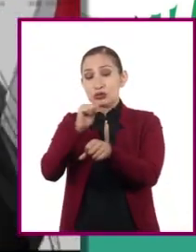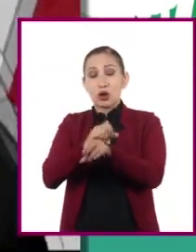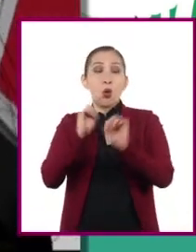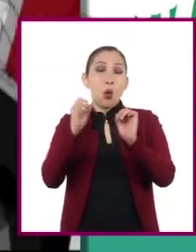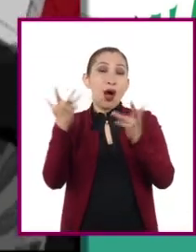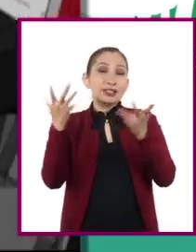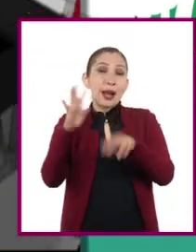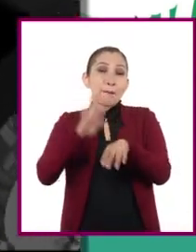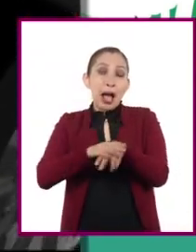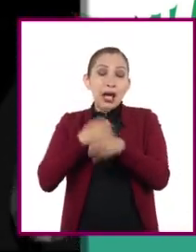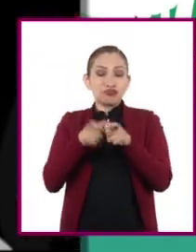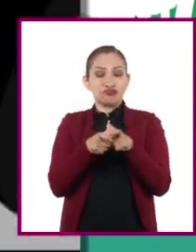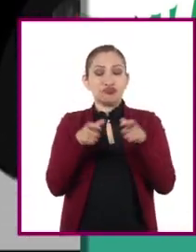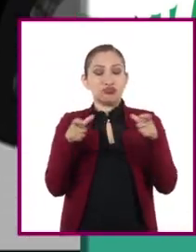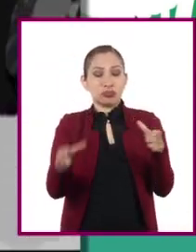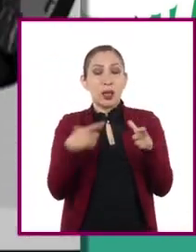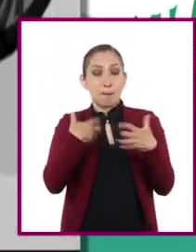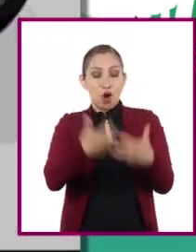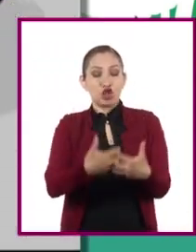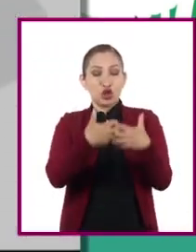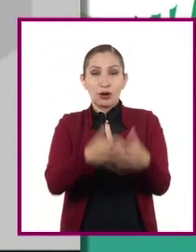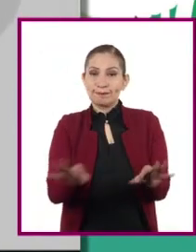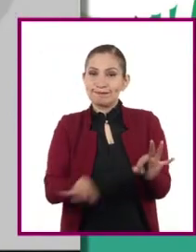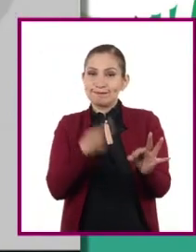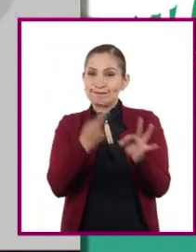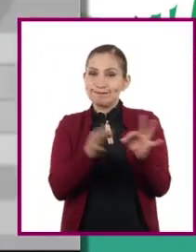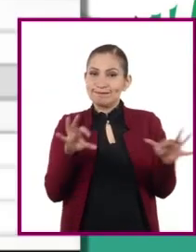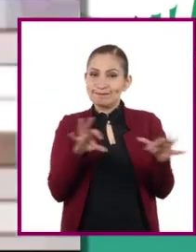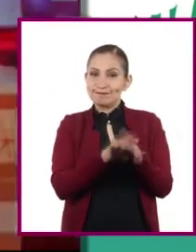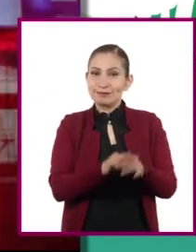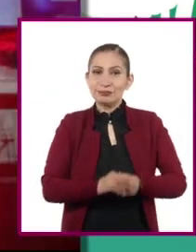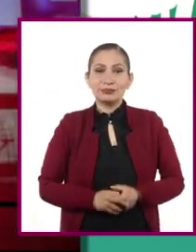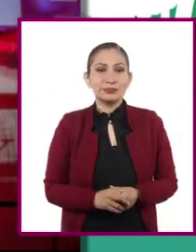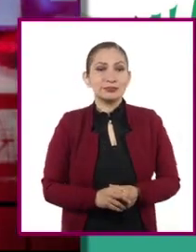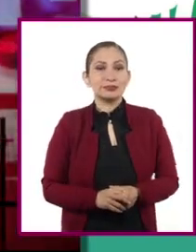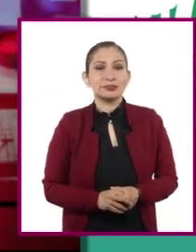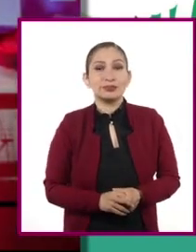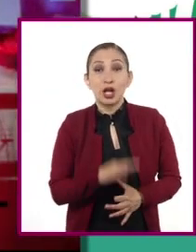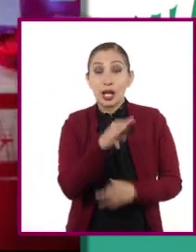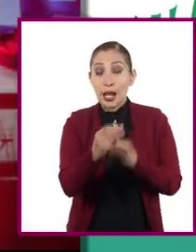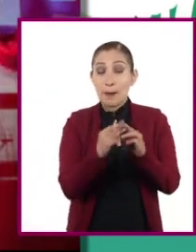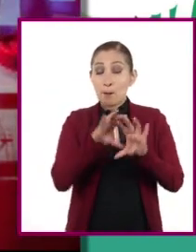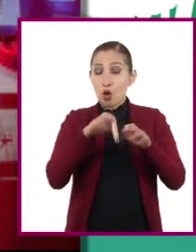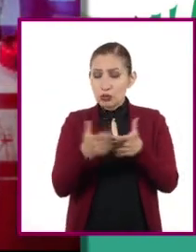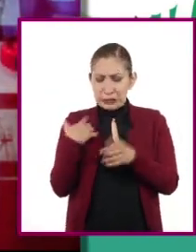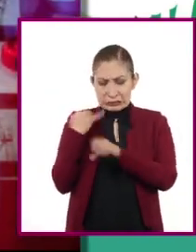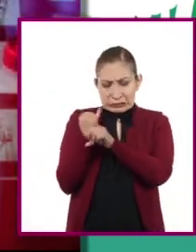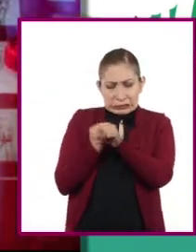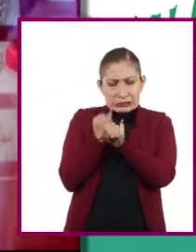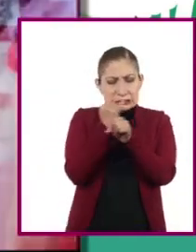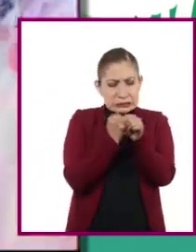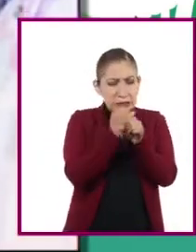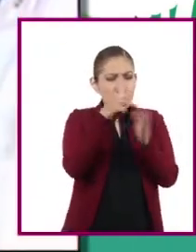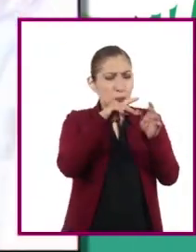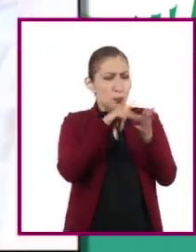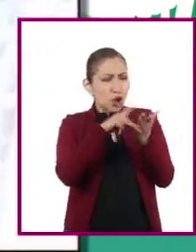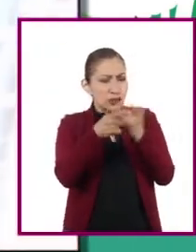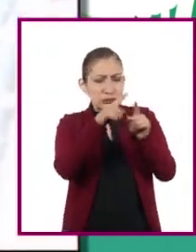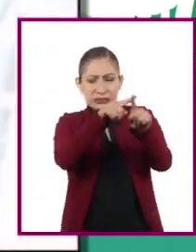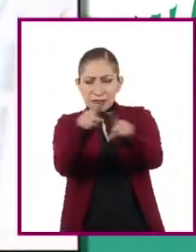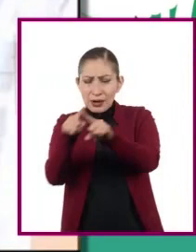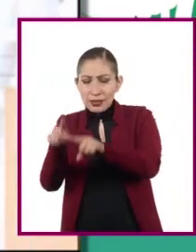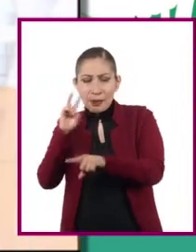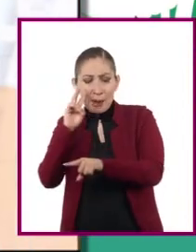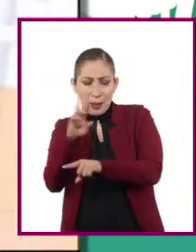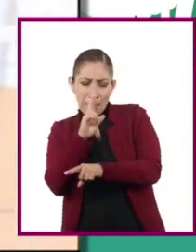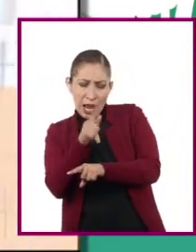como fabricar masivamente los motores adecuados. En todo el mundo se hacen investigaciones y proyectos para mejorar